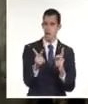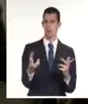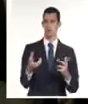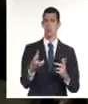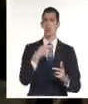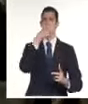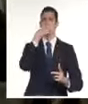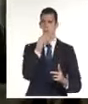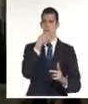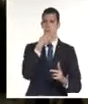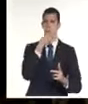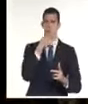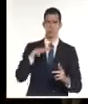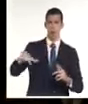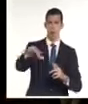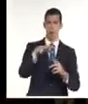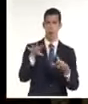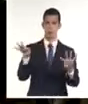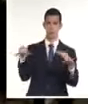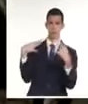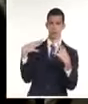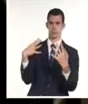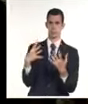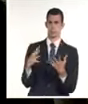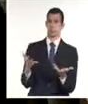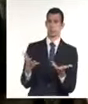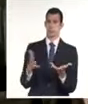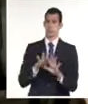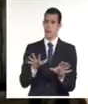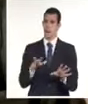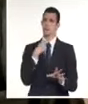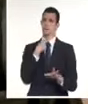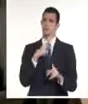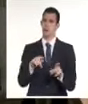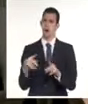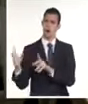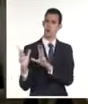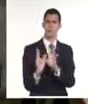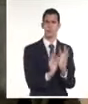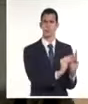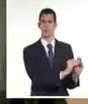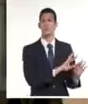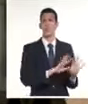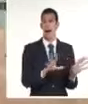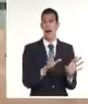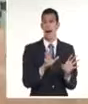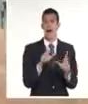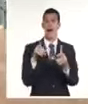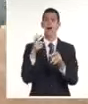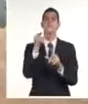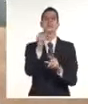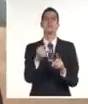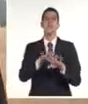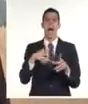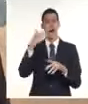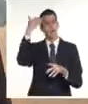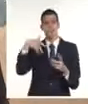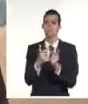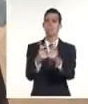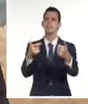los muchachos miran y ya se recogen, pero ya habían pasado ya el tiempo de la grabación del video, no tuvimos momento para poderlo parar. Pedimos, por supuesto,